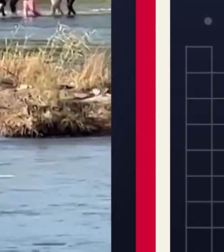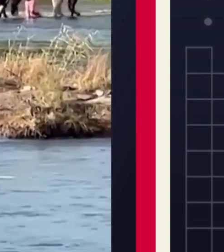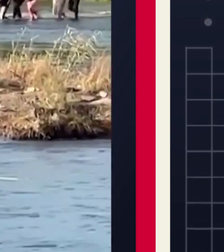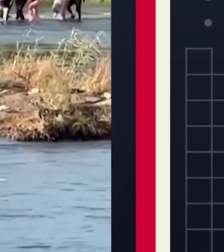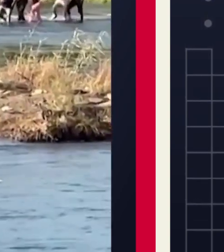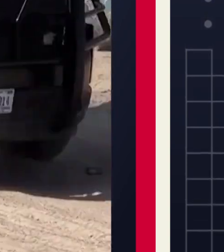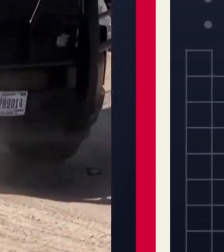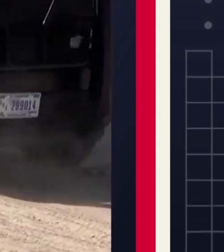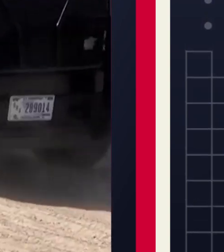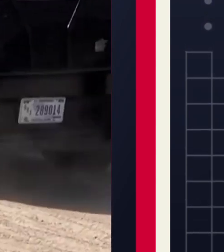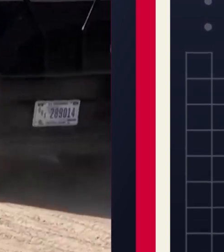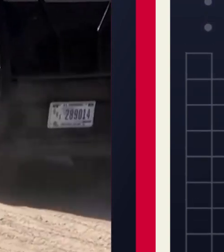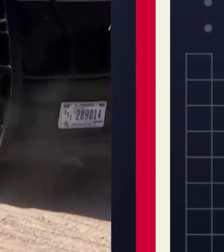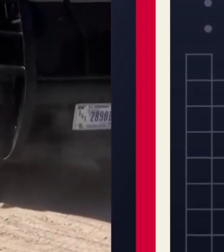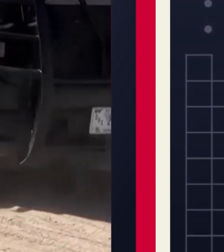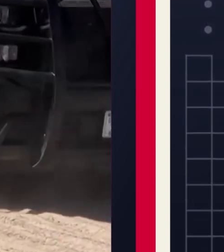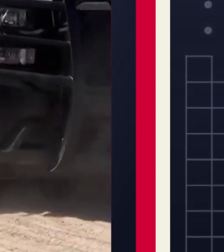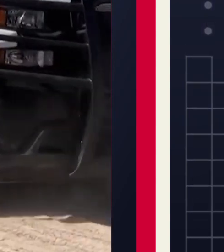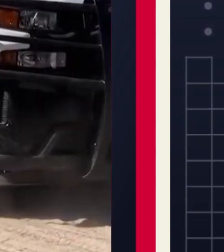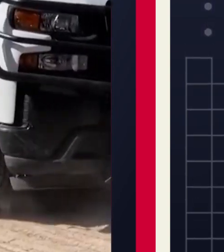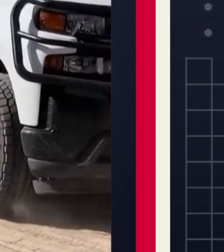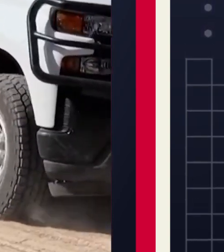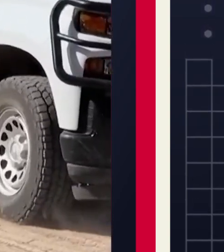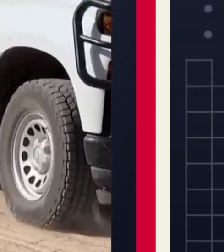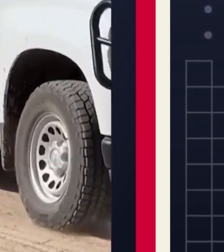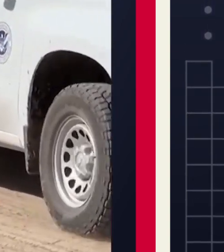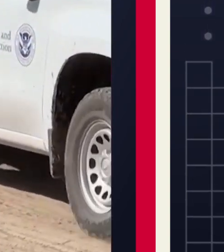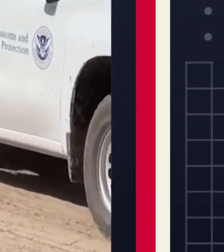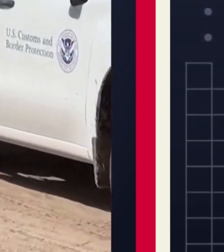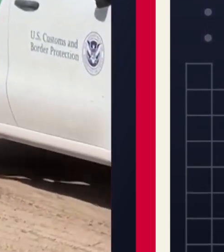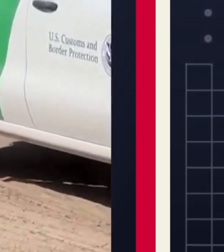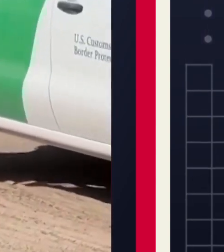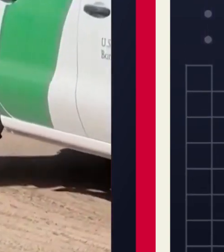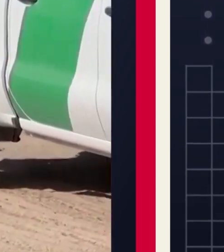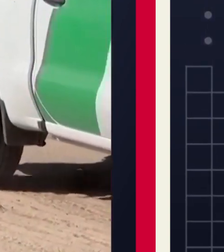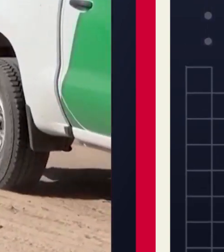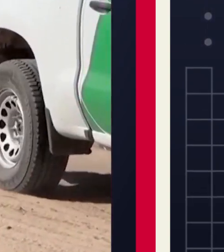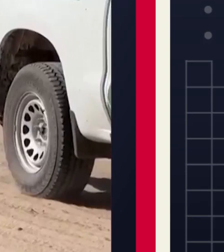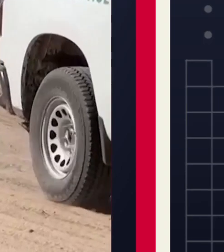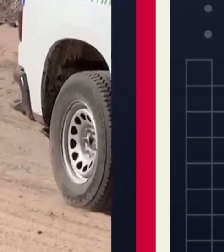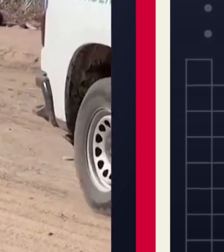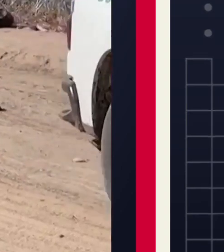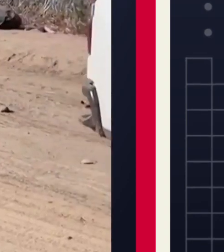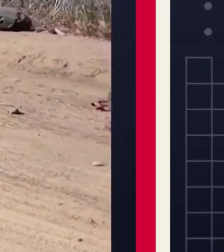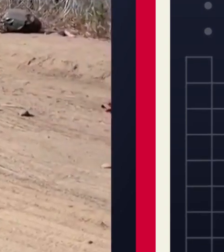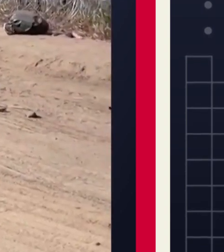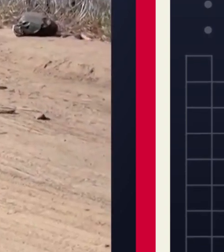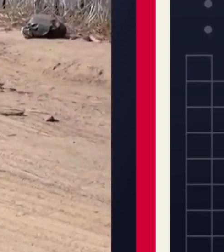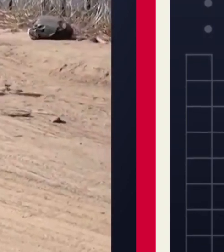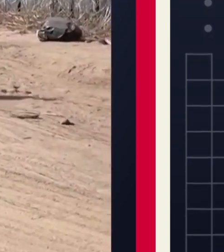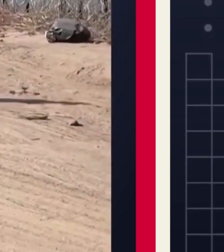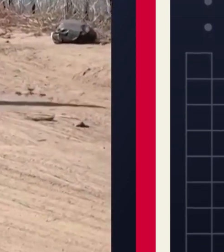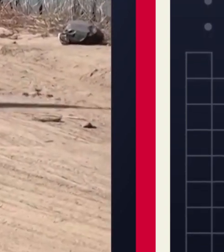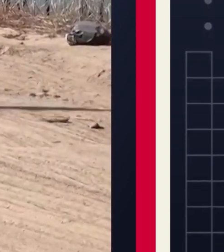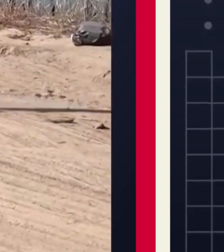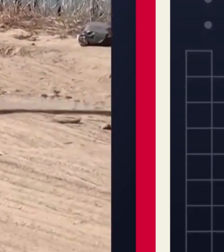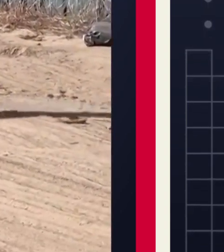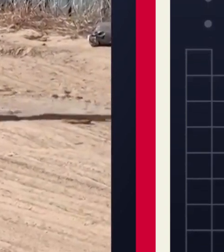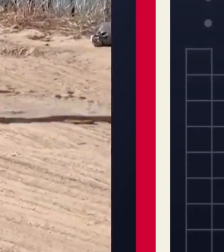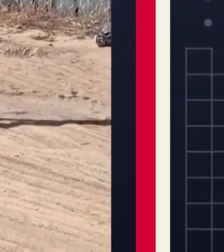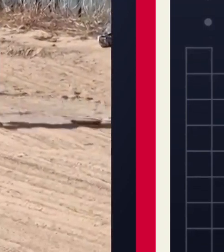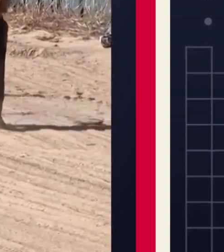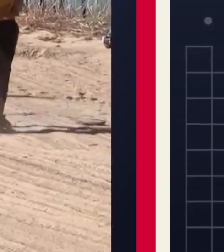estadounidenses hacia México el jefe del ejecutivo señaló que son parte de una contienda política por las próximas